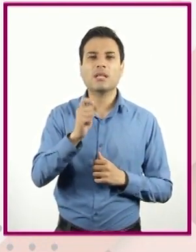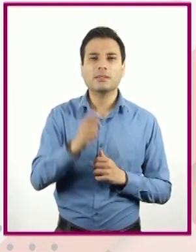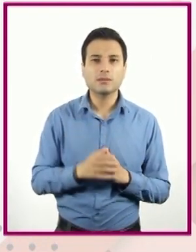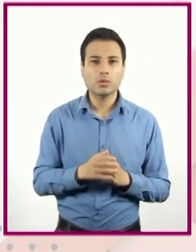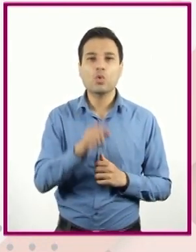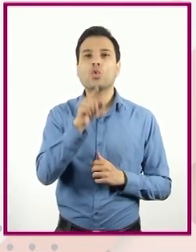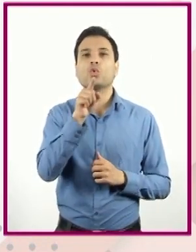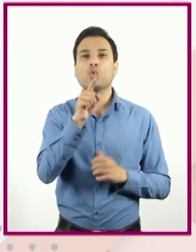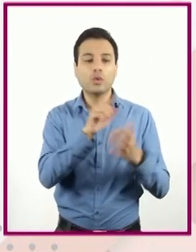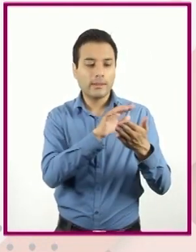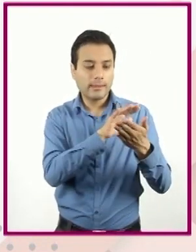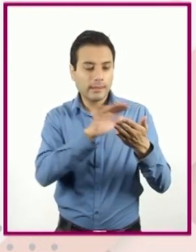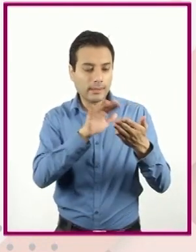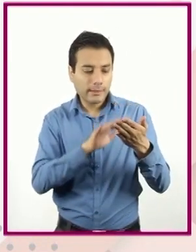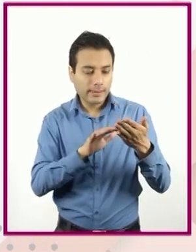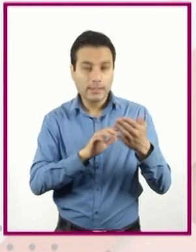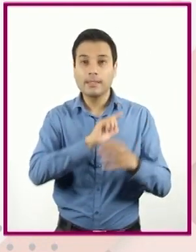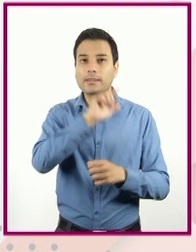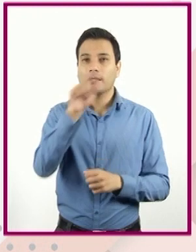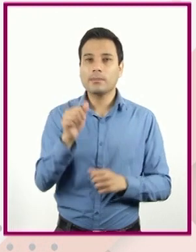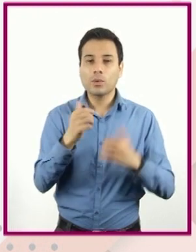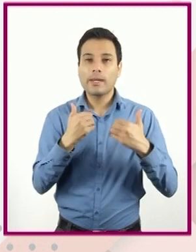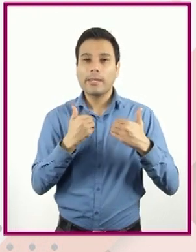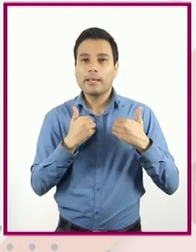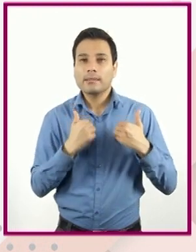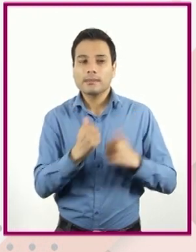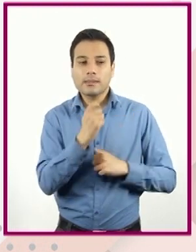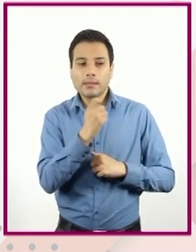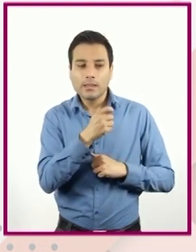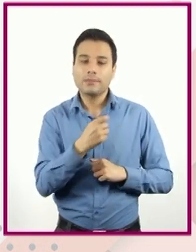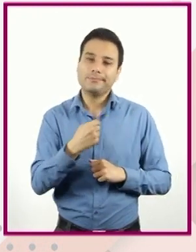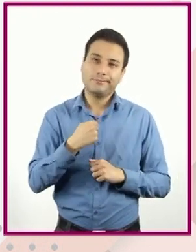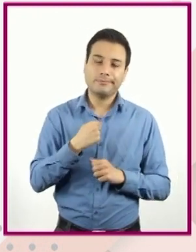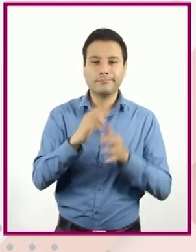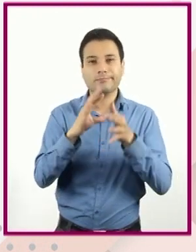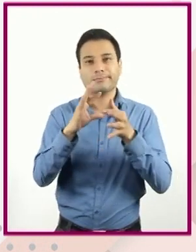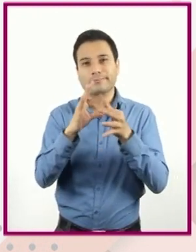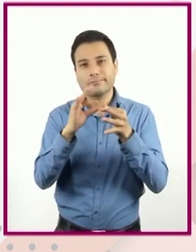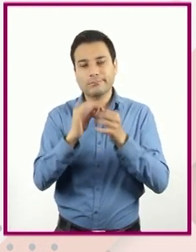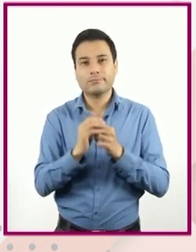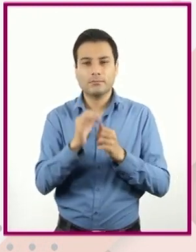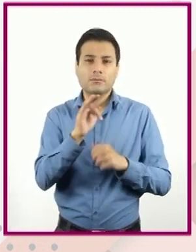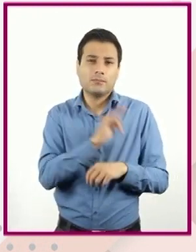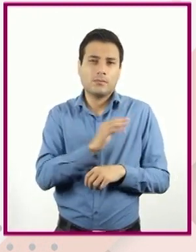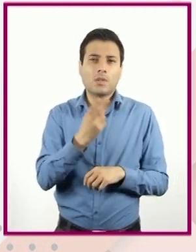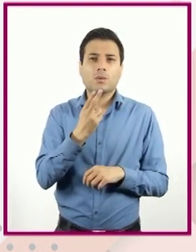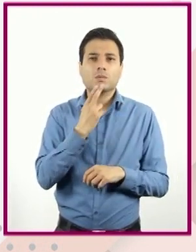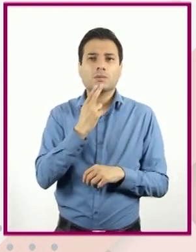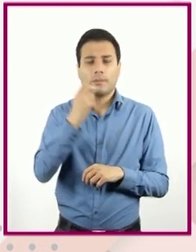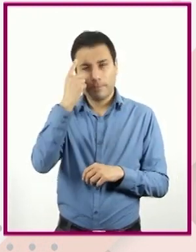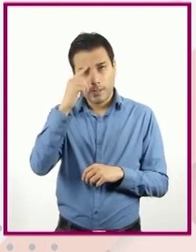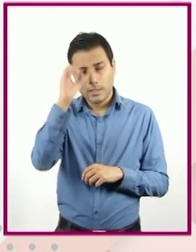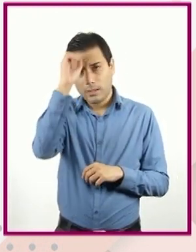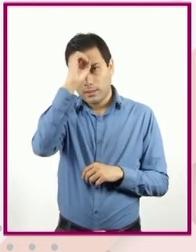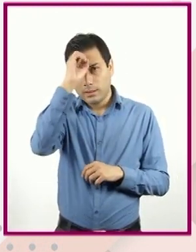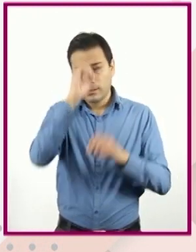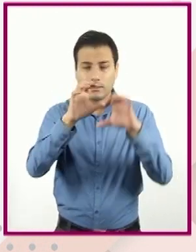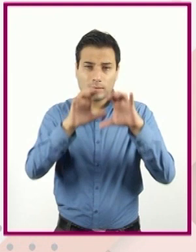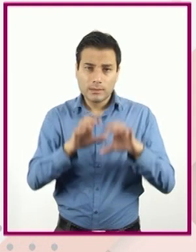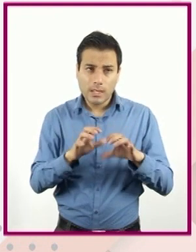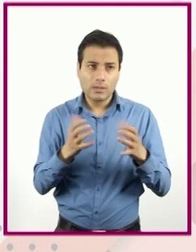propias palabras. La paráfrasis se puede utilizar en un ensayo, en una monografía o en las fichas